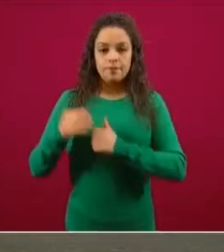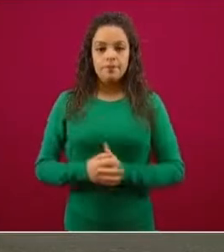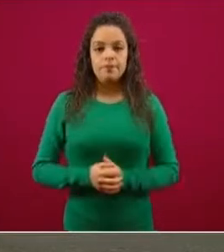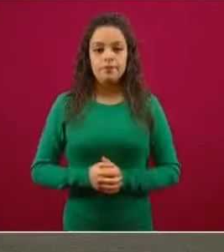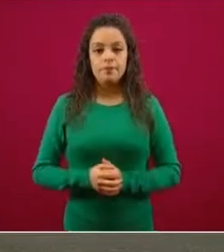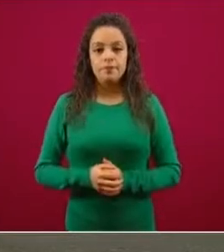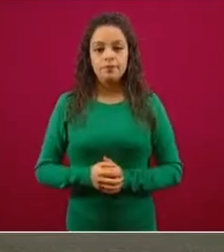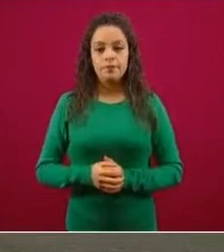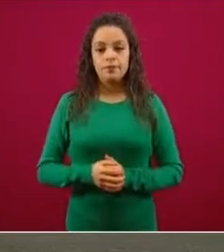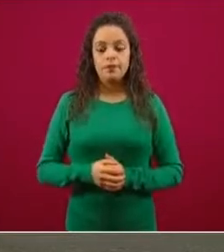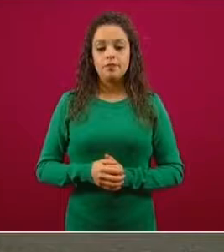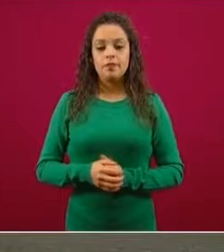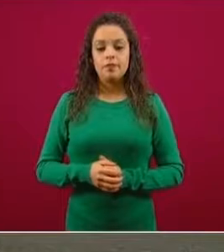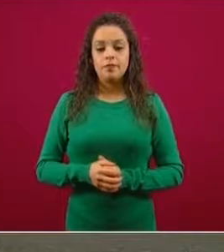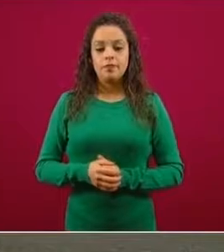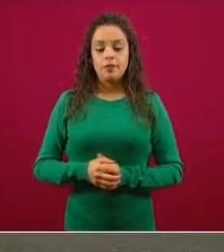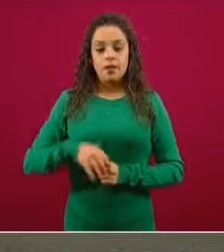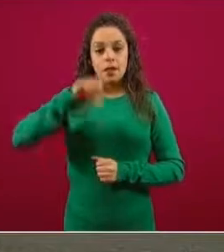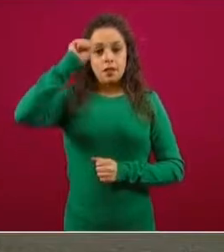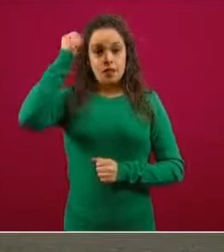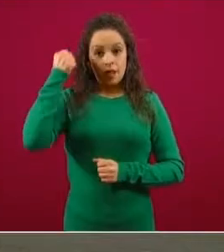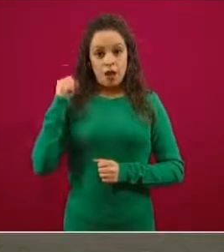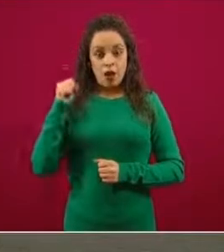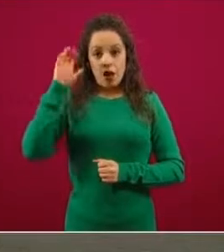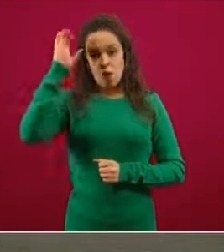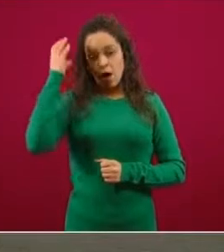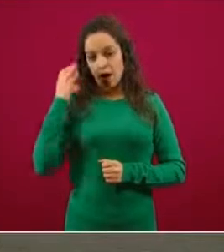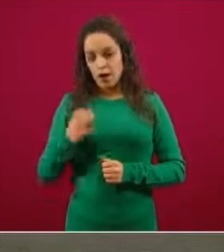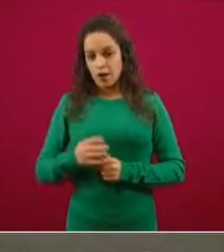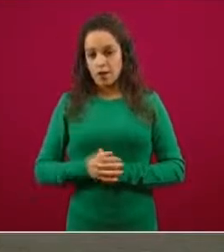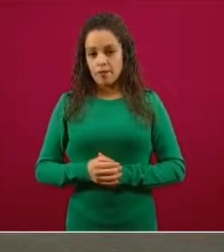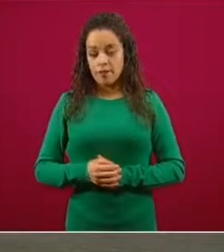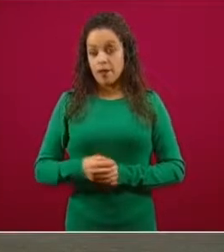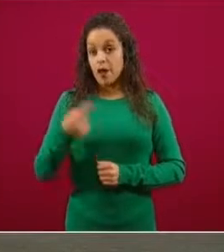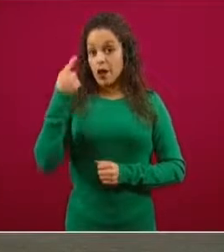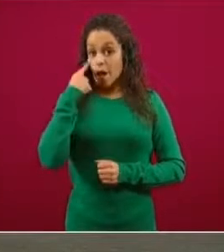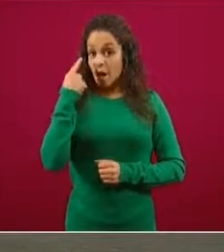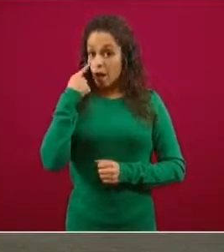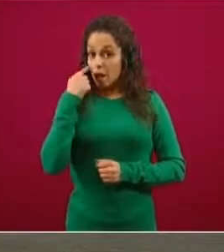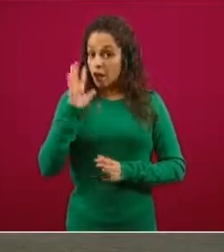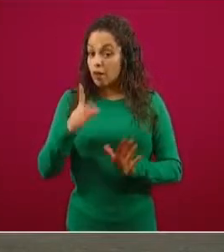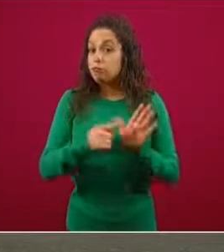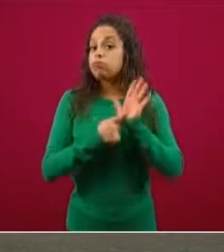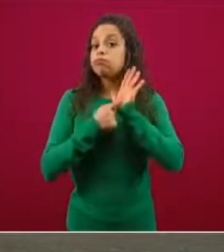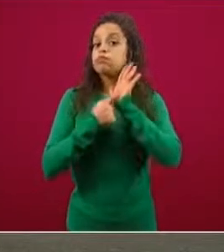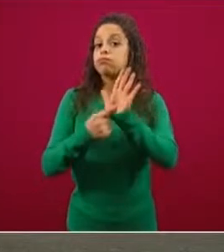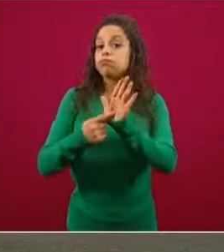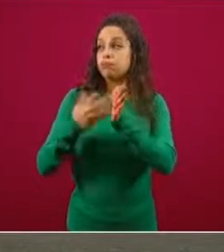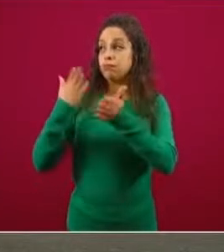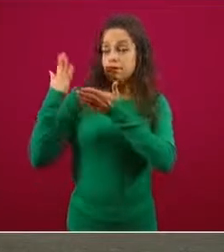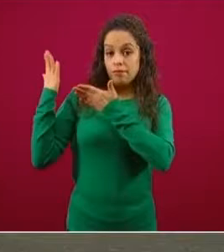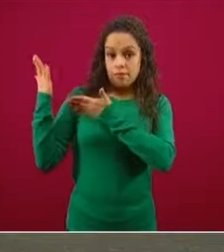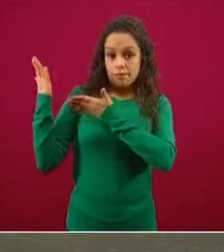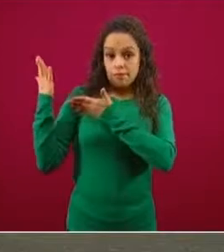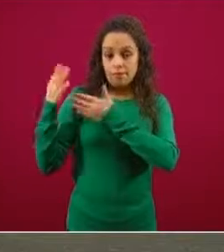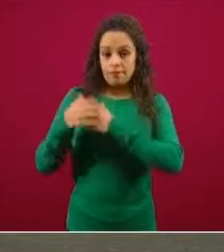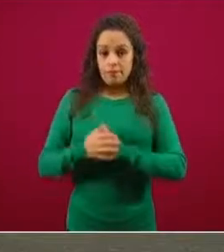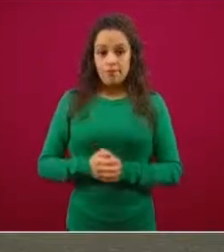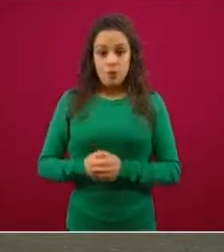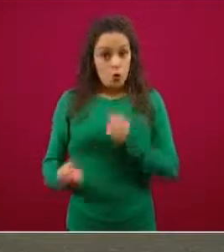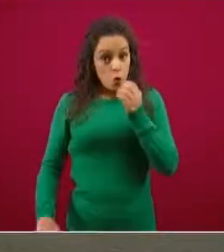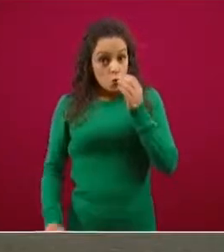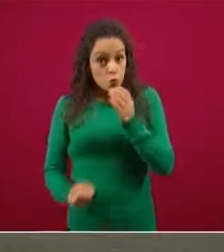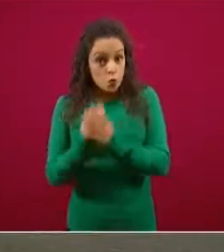Culiacán, Sinaloa. En Culiacán, Sinaloa, ojo, lo que estoy presentando no son casos